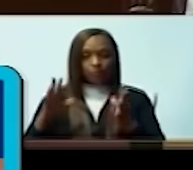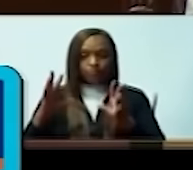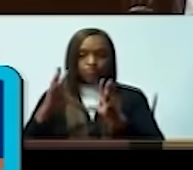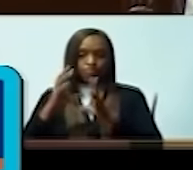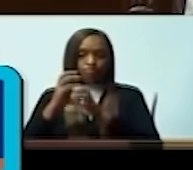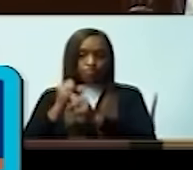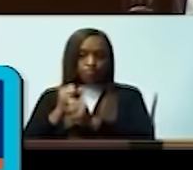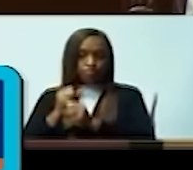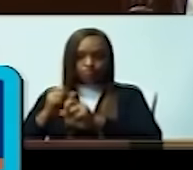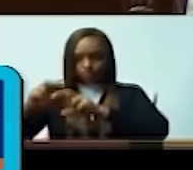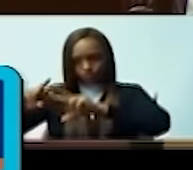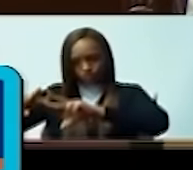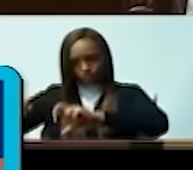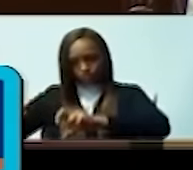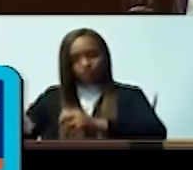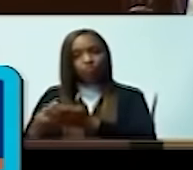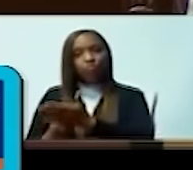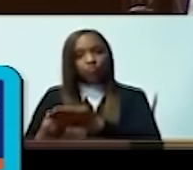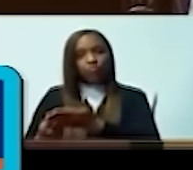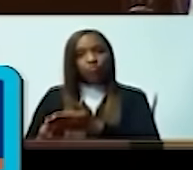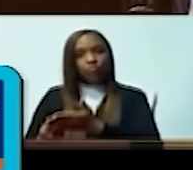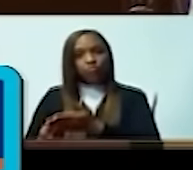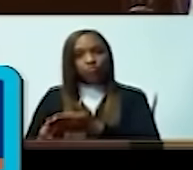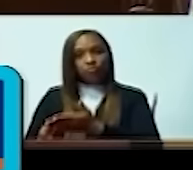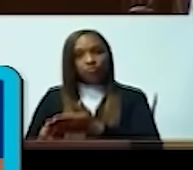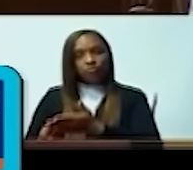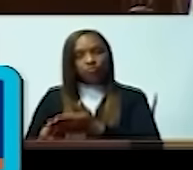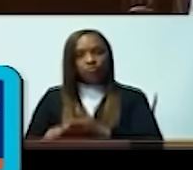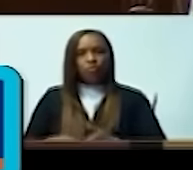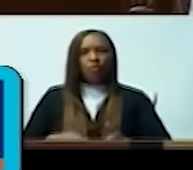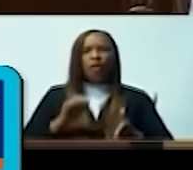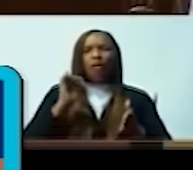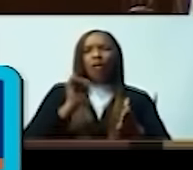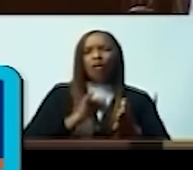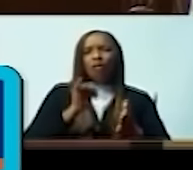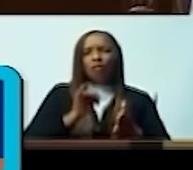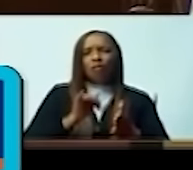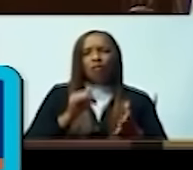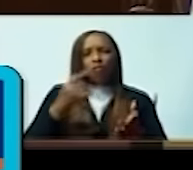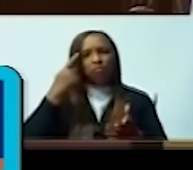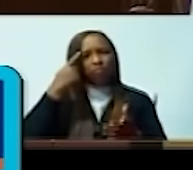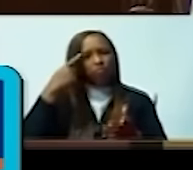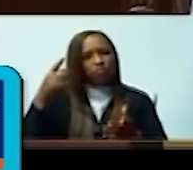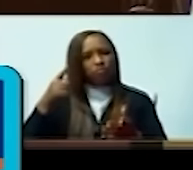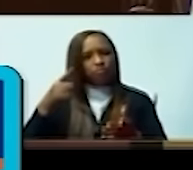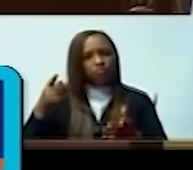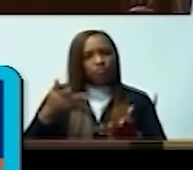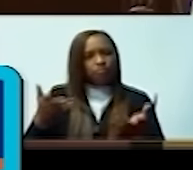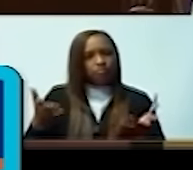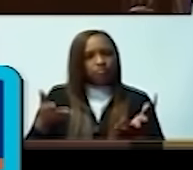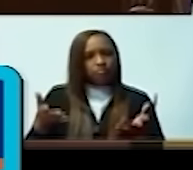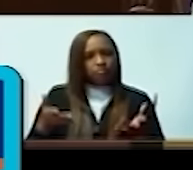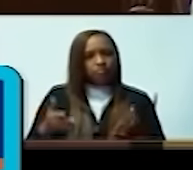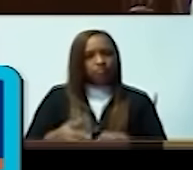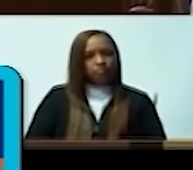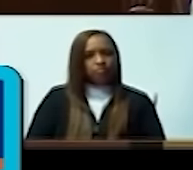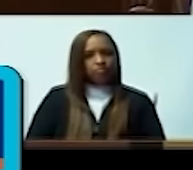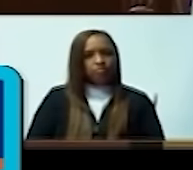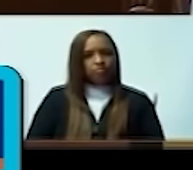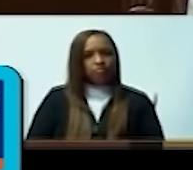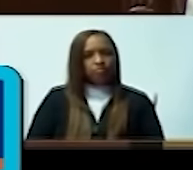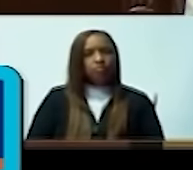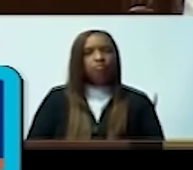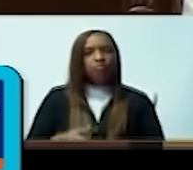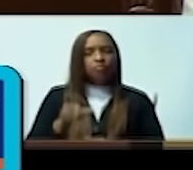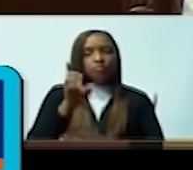regula la Dirección Nacional de Inteligencia, es decir, el